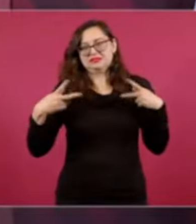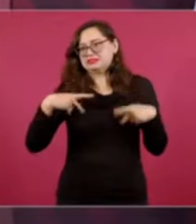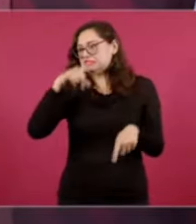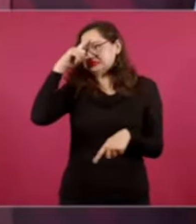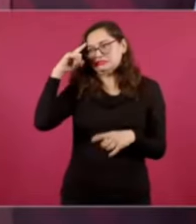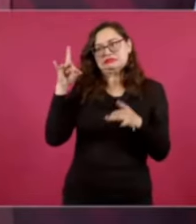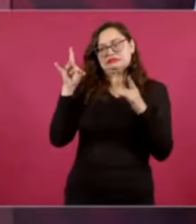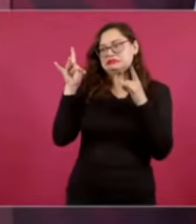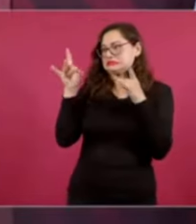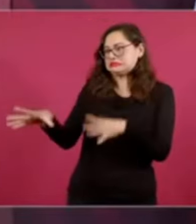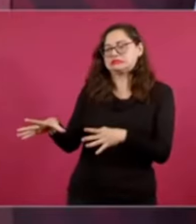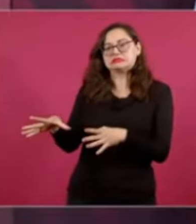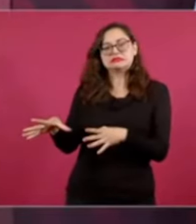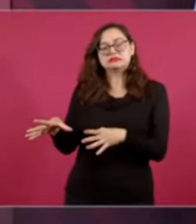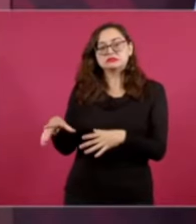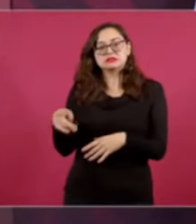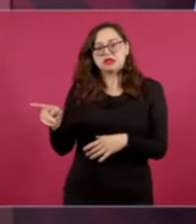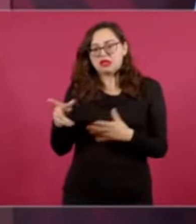Calderón.